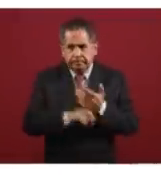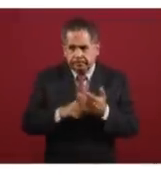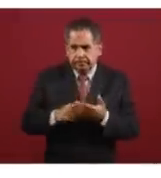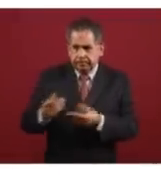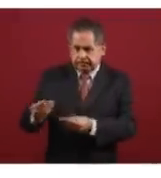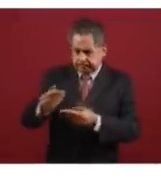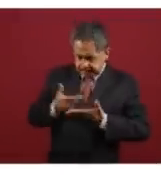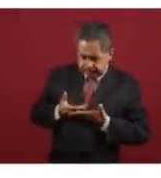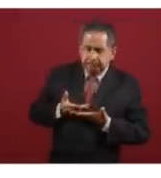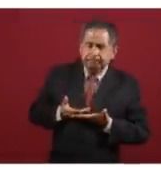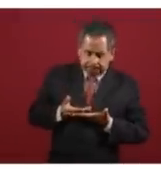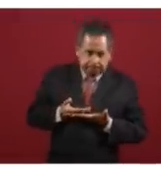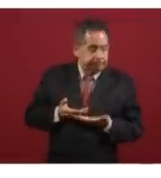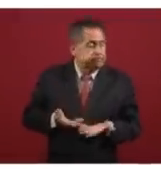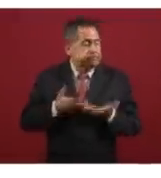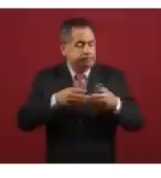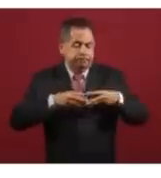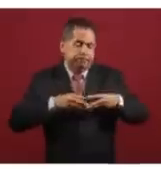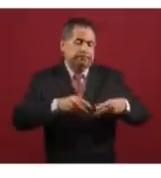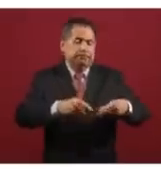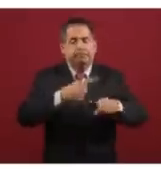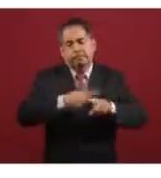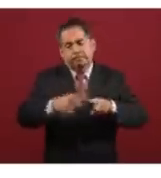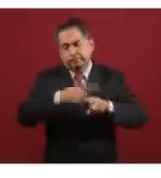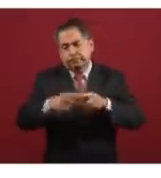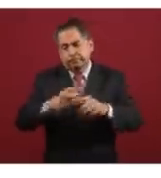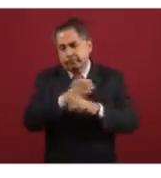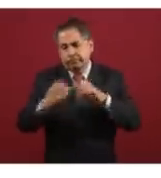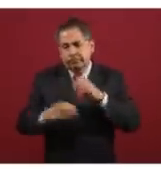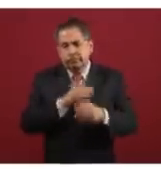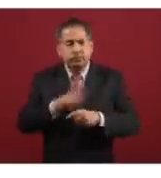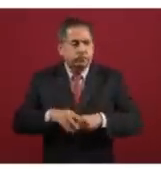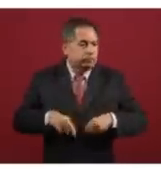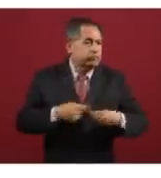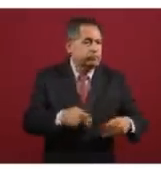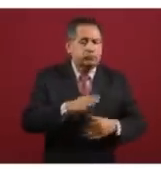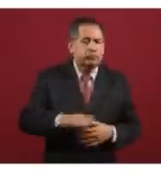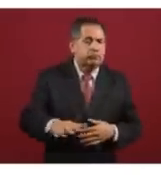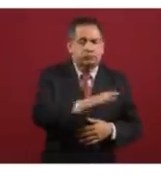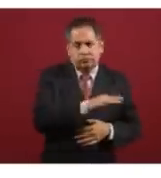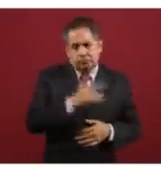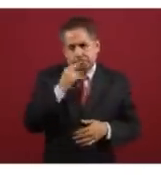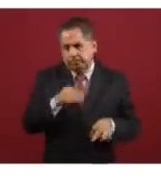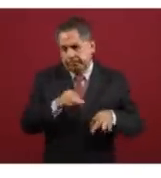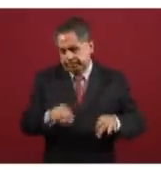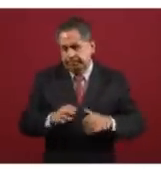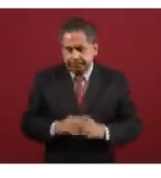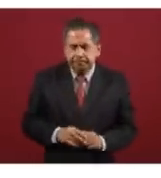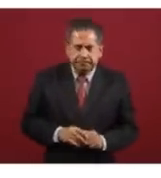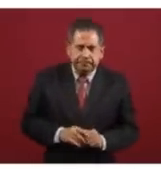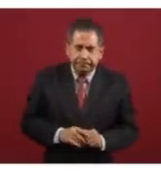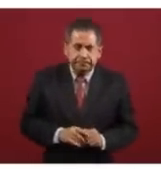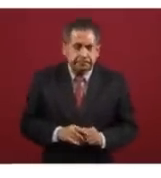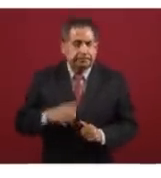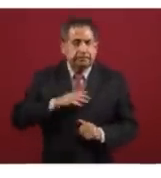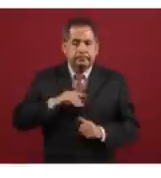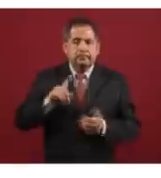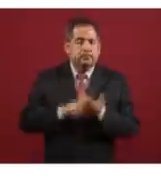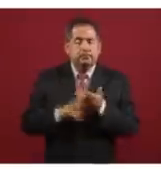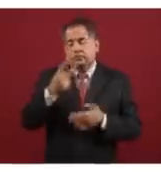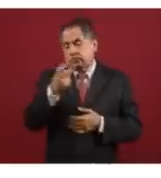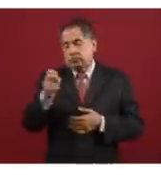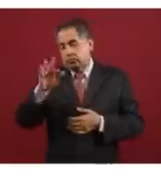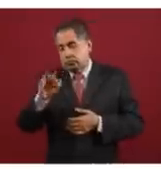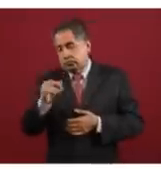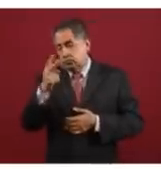reciban todo estos artículos que benefician para su actividad. Hay 242